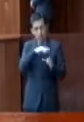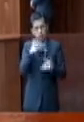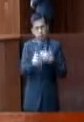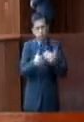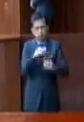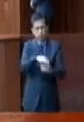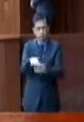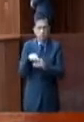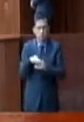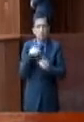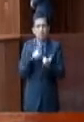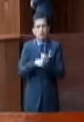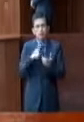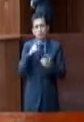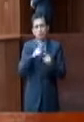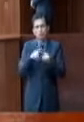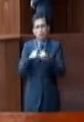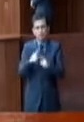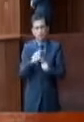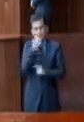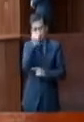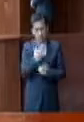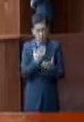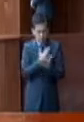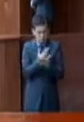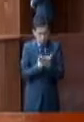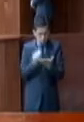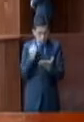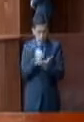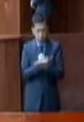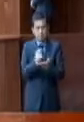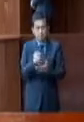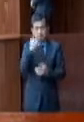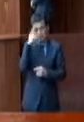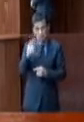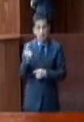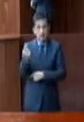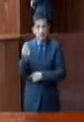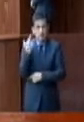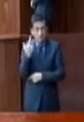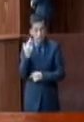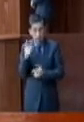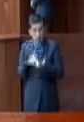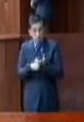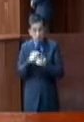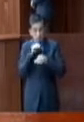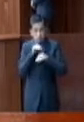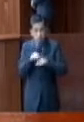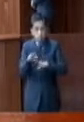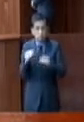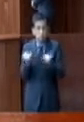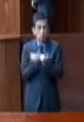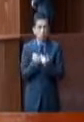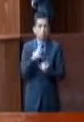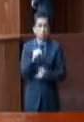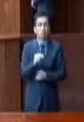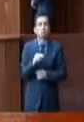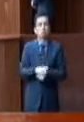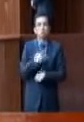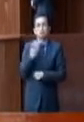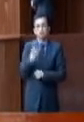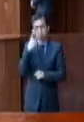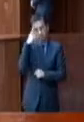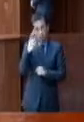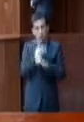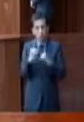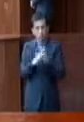imágenes que componen los promocionales no hay elementos para considerar que las versiones en radio de los promocionales sean ilícitos en esta medida y habida cuenta que los elementos